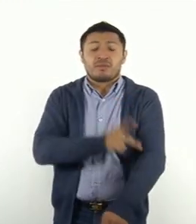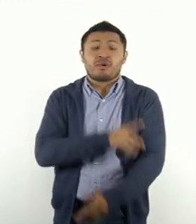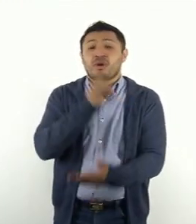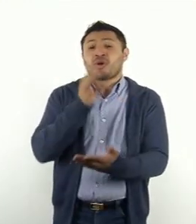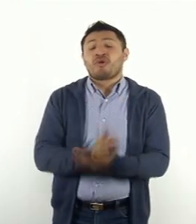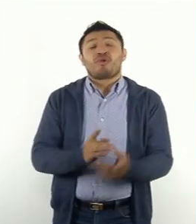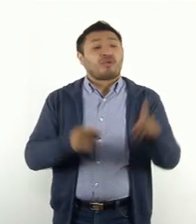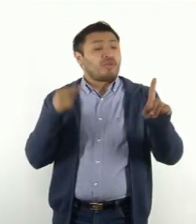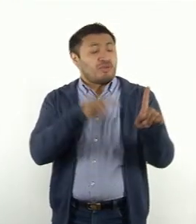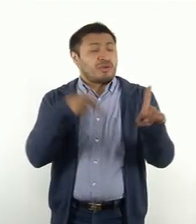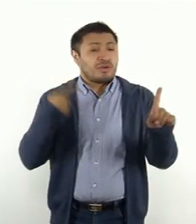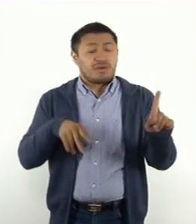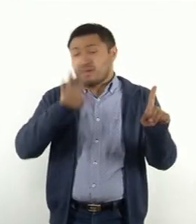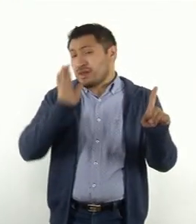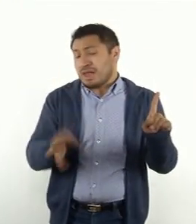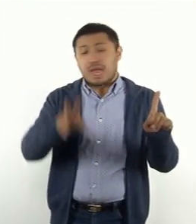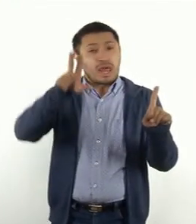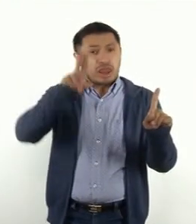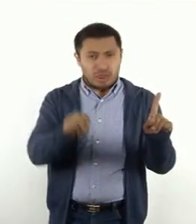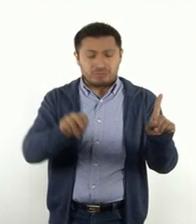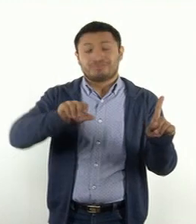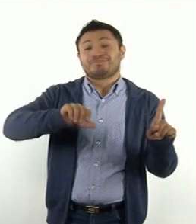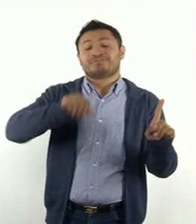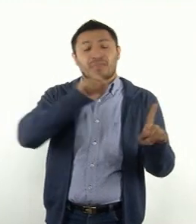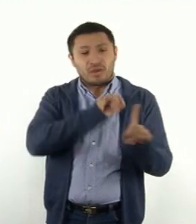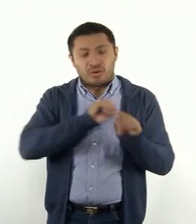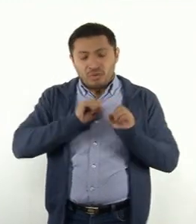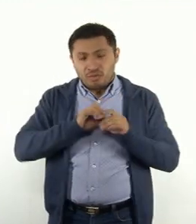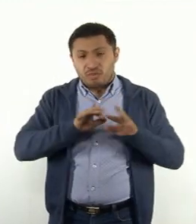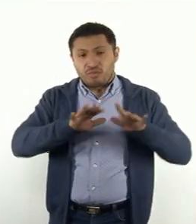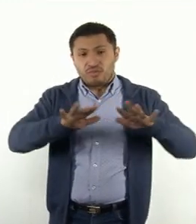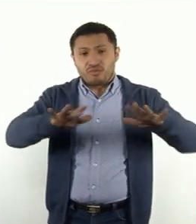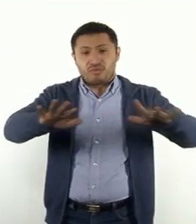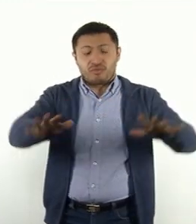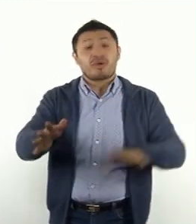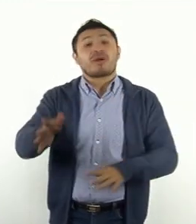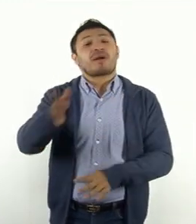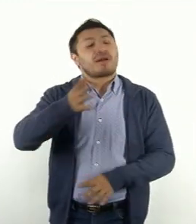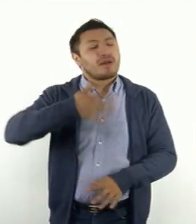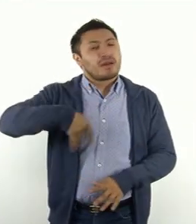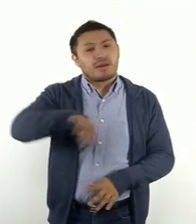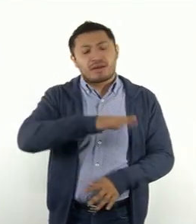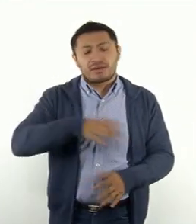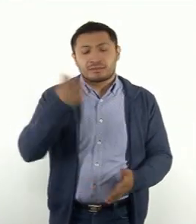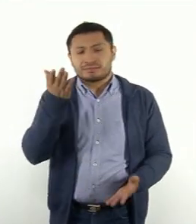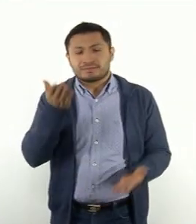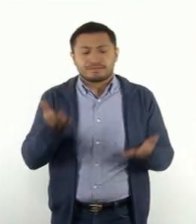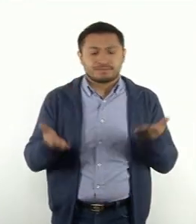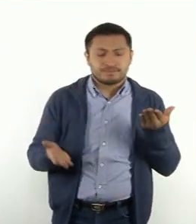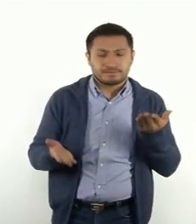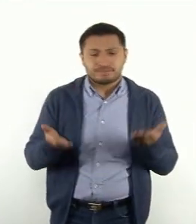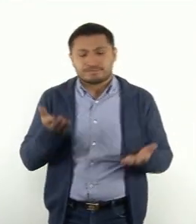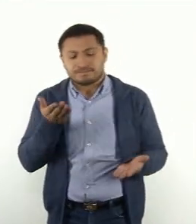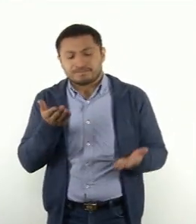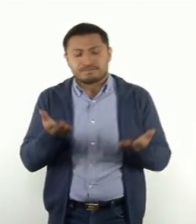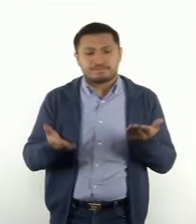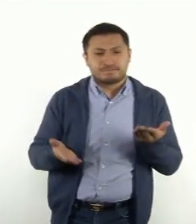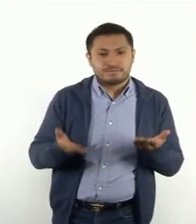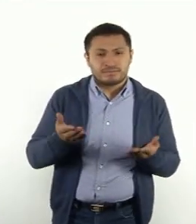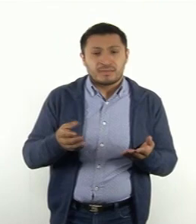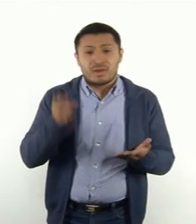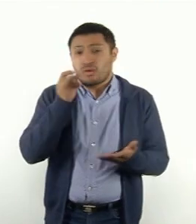una sola persona, sino que se dispersa, buscando que haya un contrapeso y la no concentración en